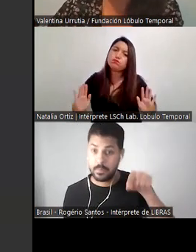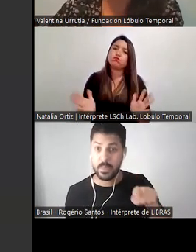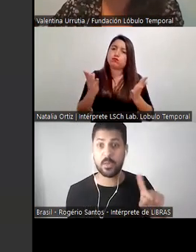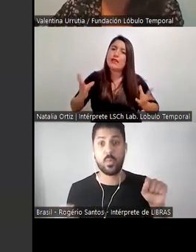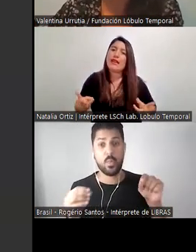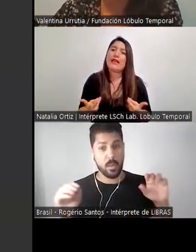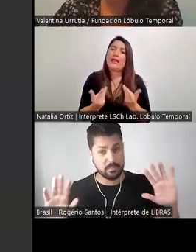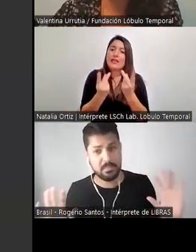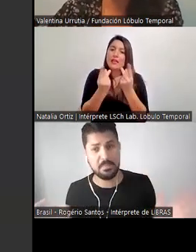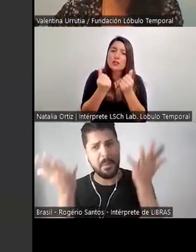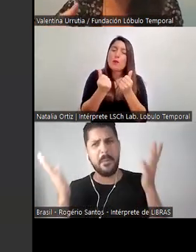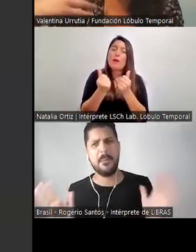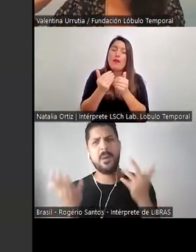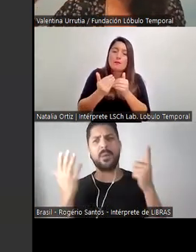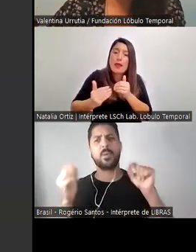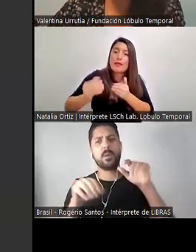poder perfeccionarse en esta técnica.